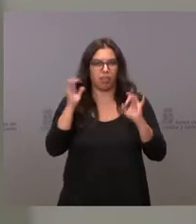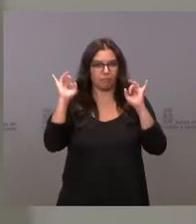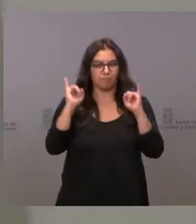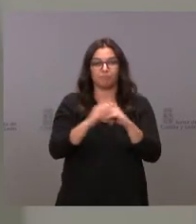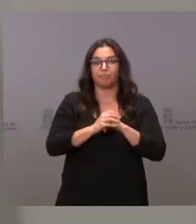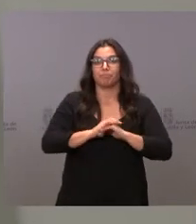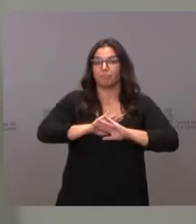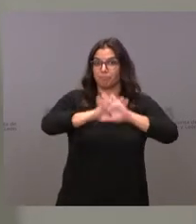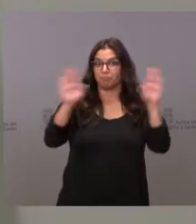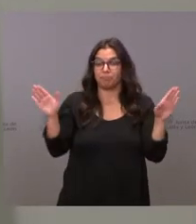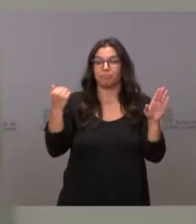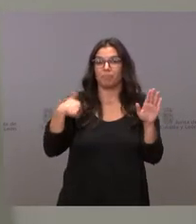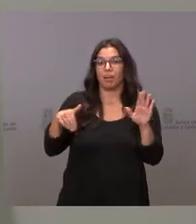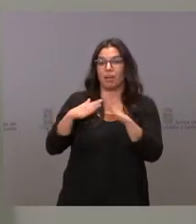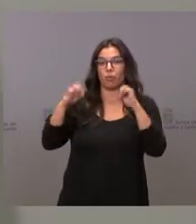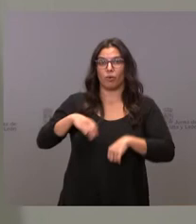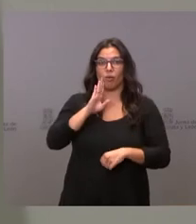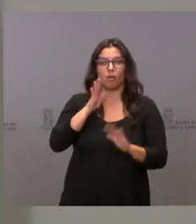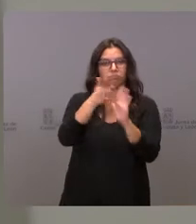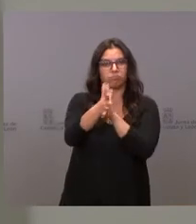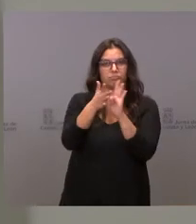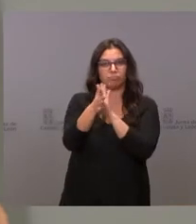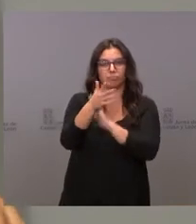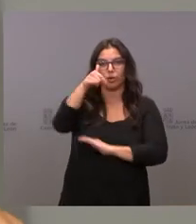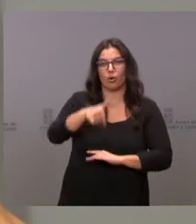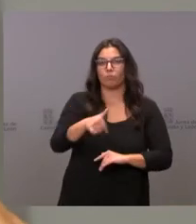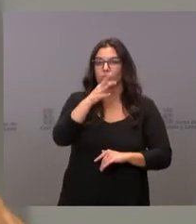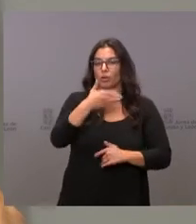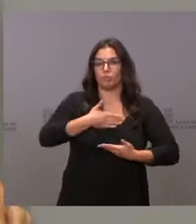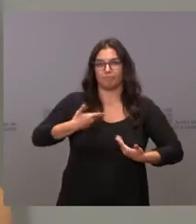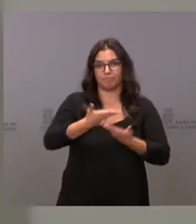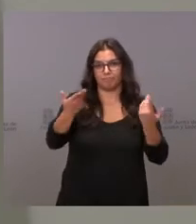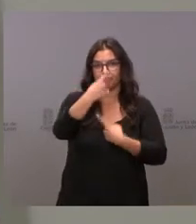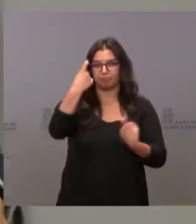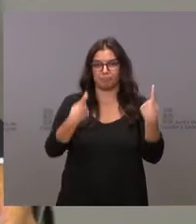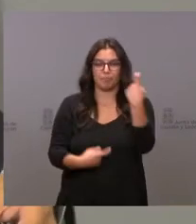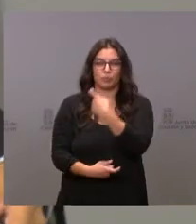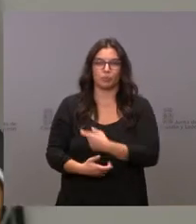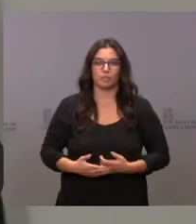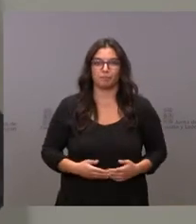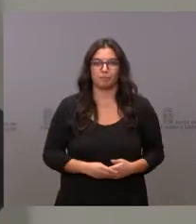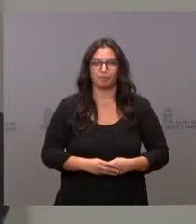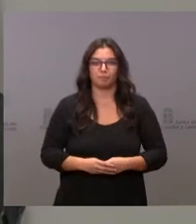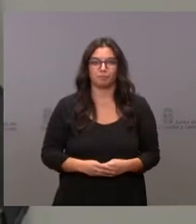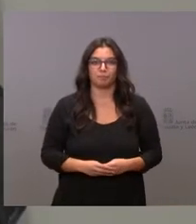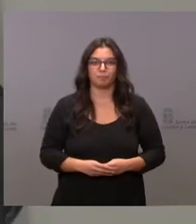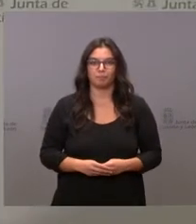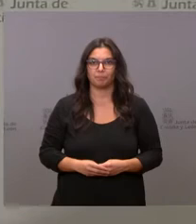esto damos cuenta de los acuerdos del día de hoy y quedamos a su disposición para las preguntas que nos quieran hacer.